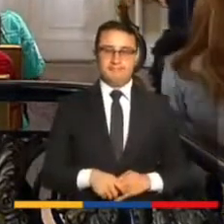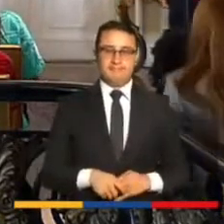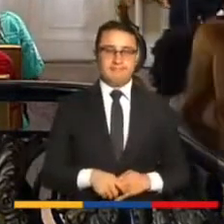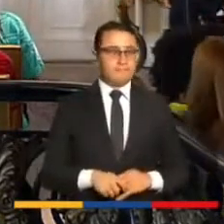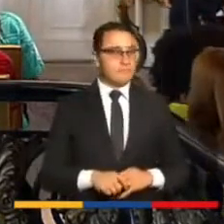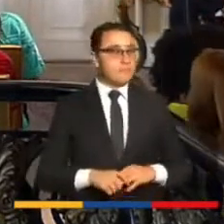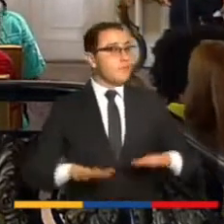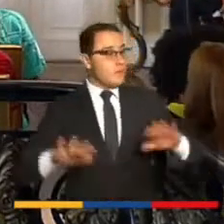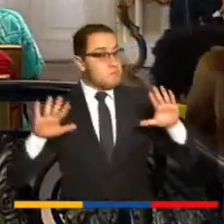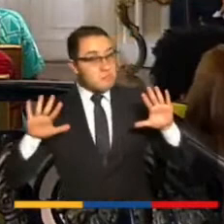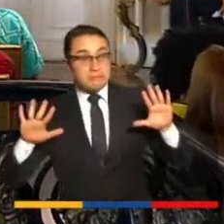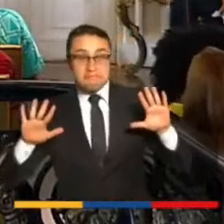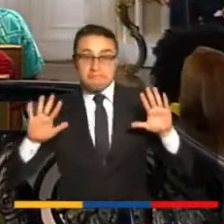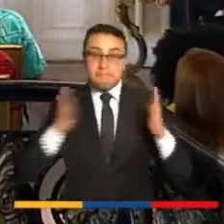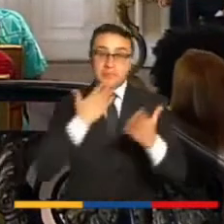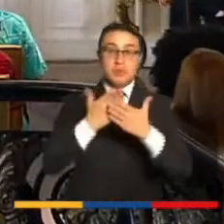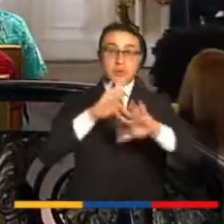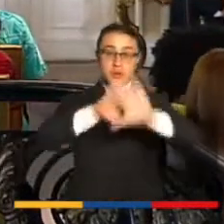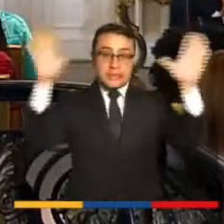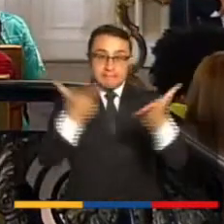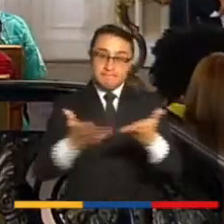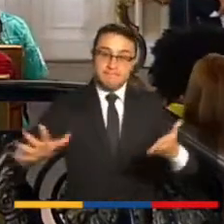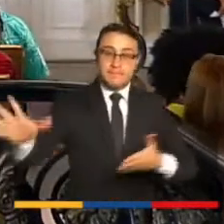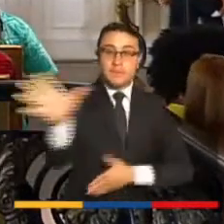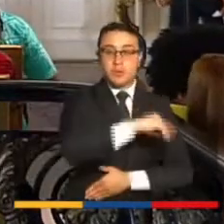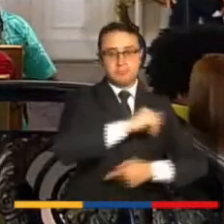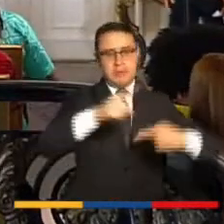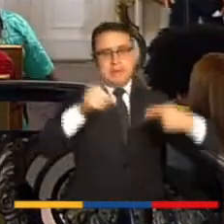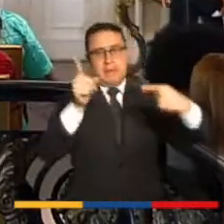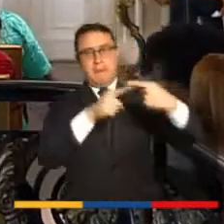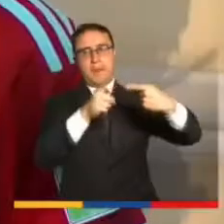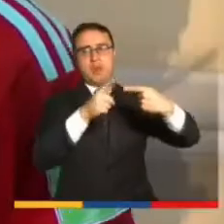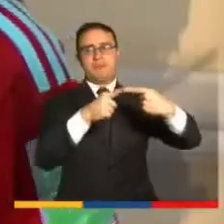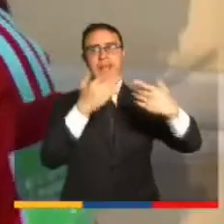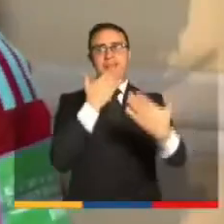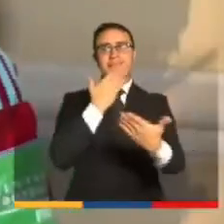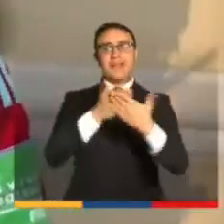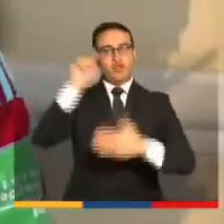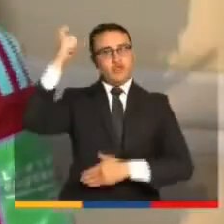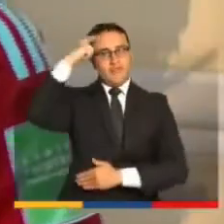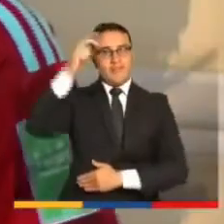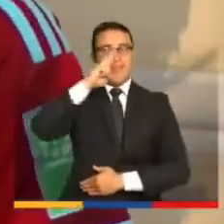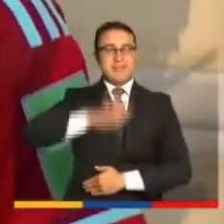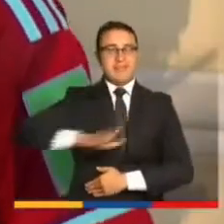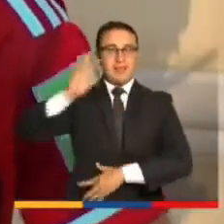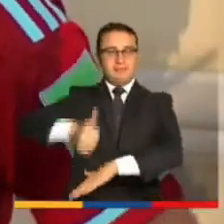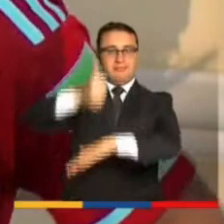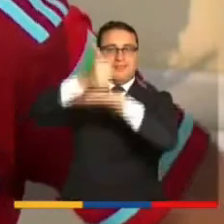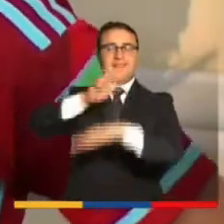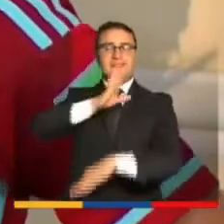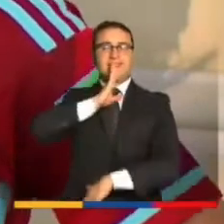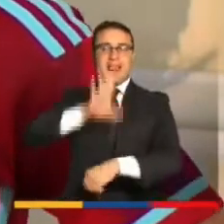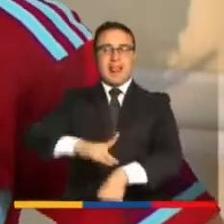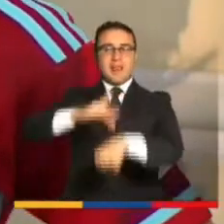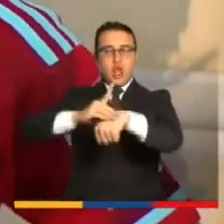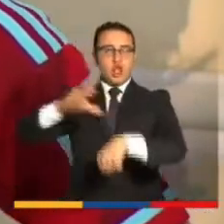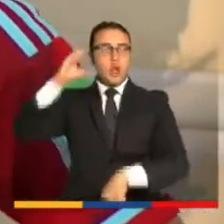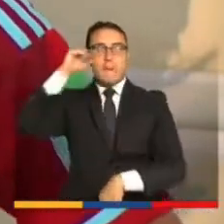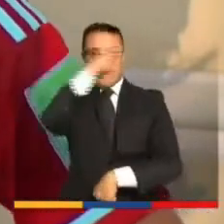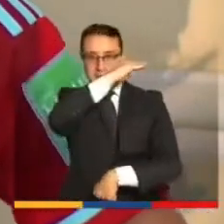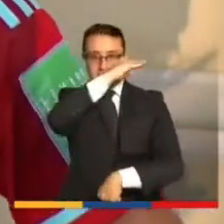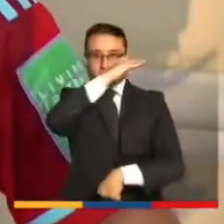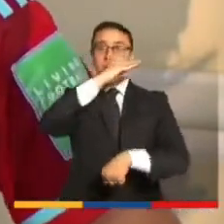Bueno, buenos días para todos. Primeramente agradecer al Gobierno Nacional encabezado del doctor Petro y